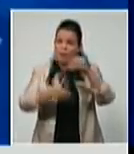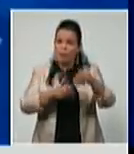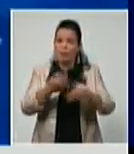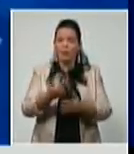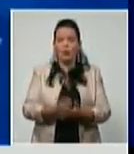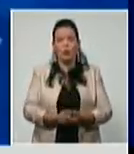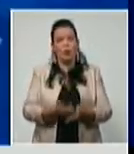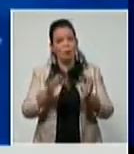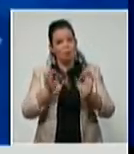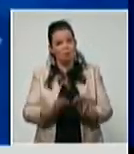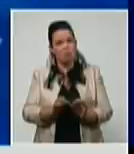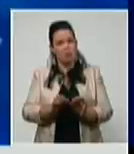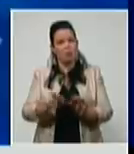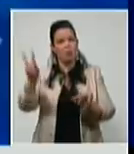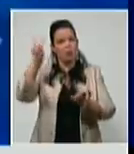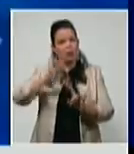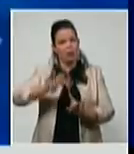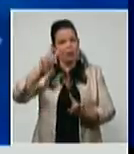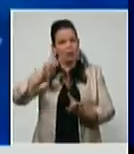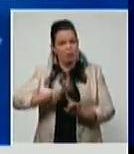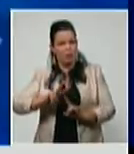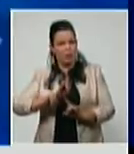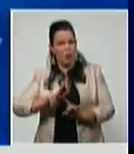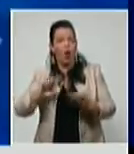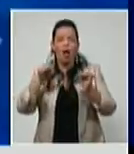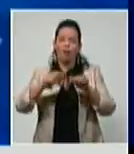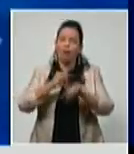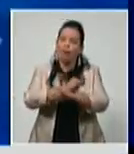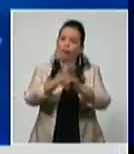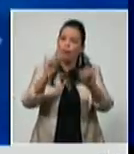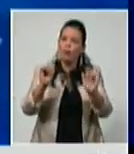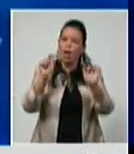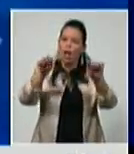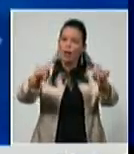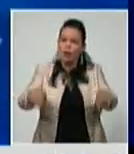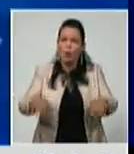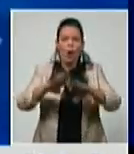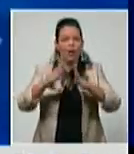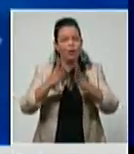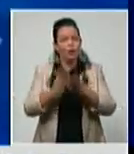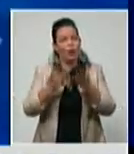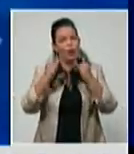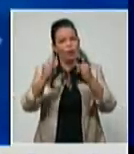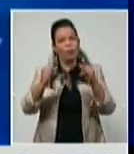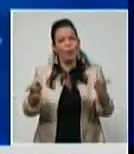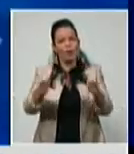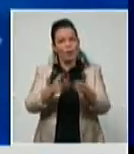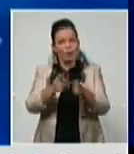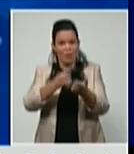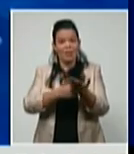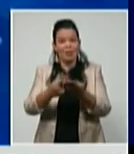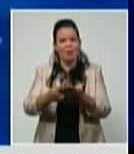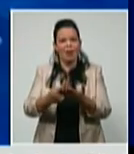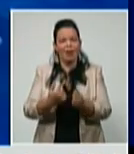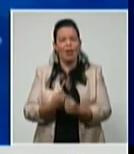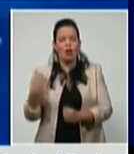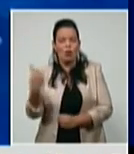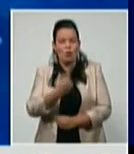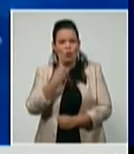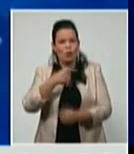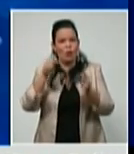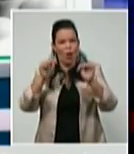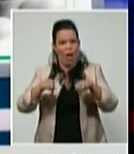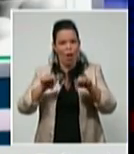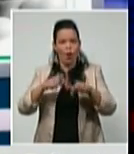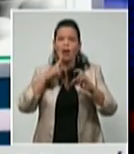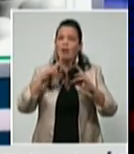por la información actualizada, además la información también del resumen de la semana, y nosotros a esta hora les reiteramos